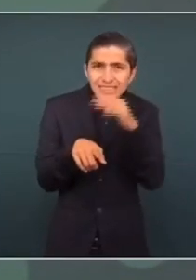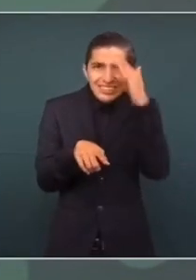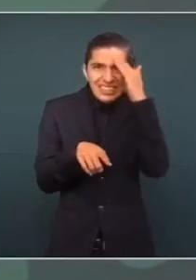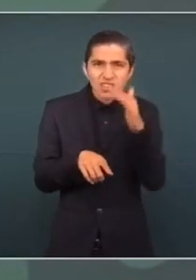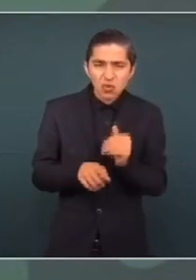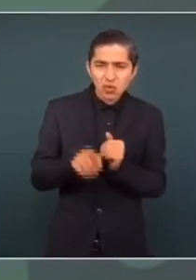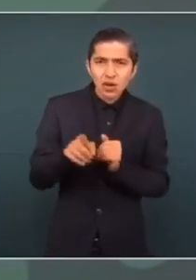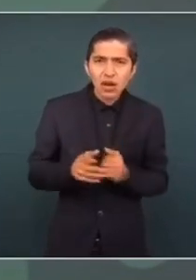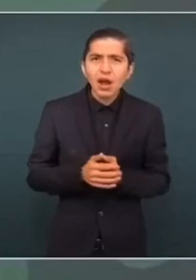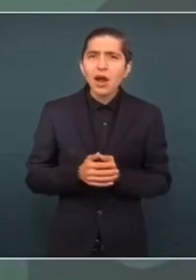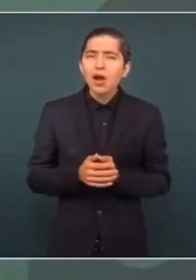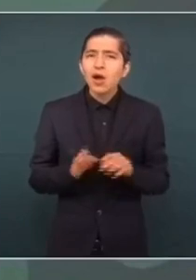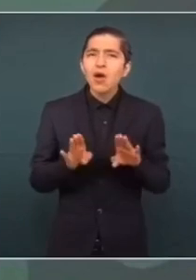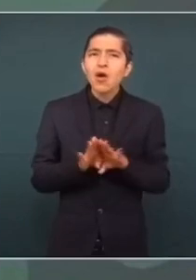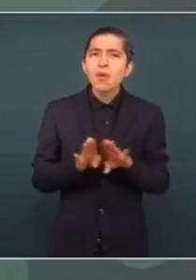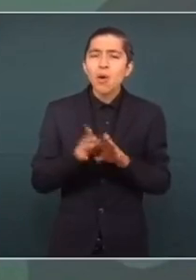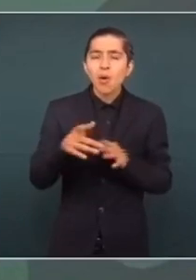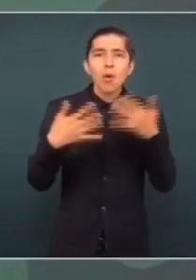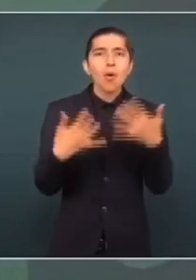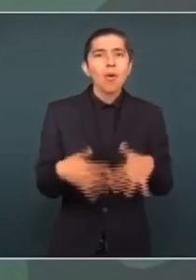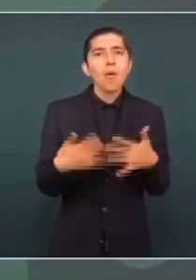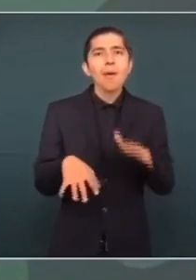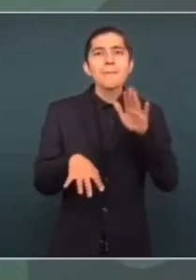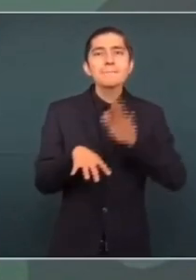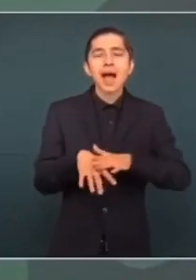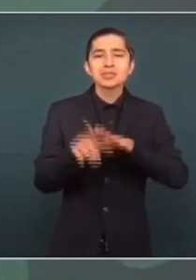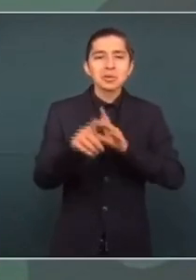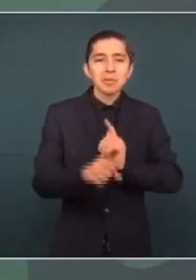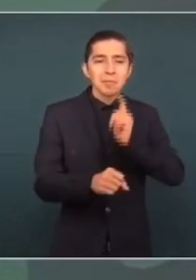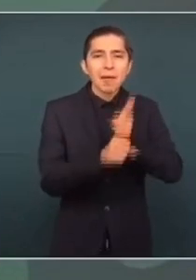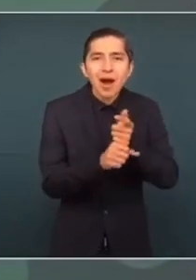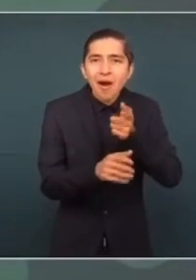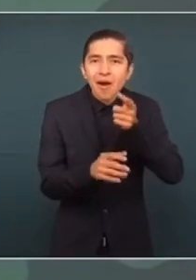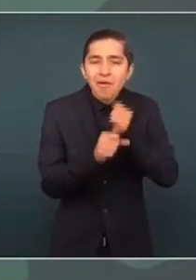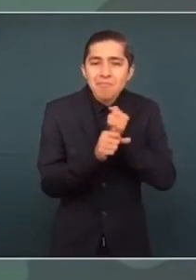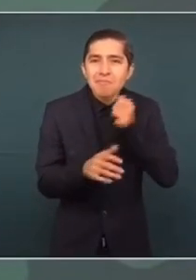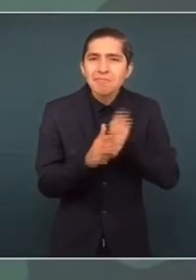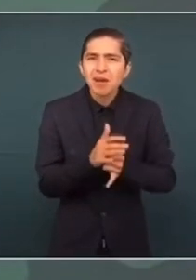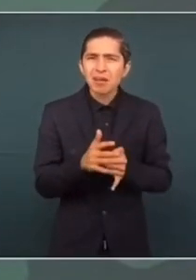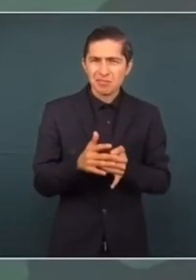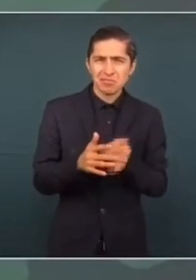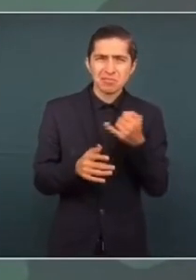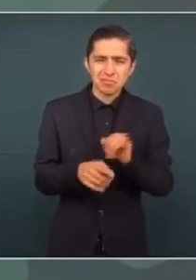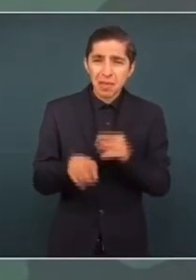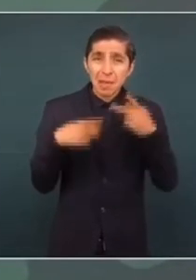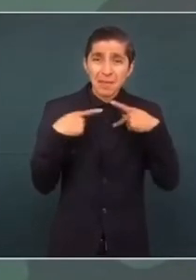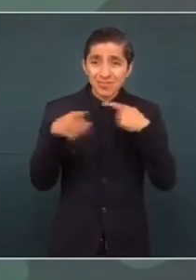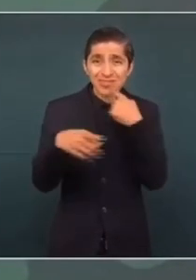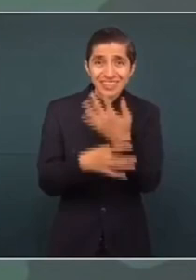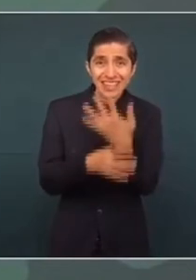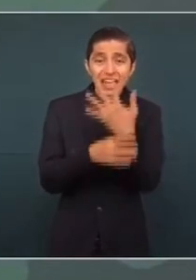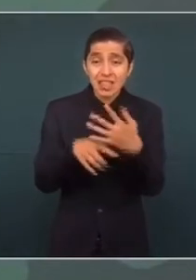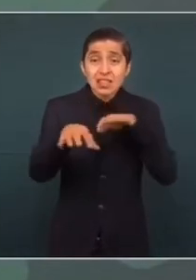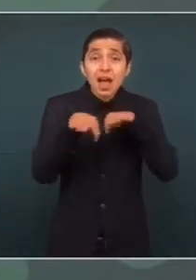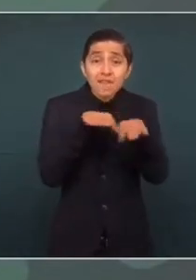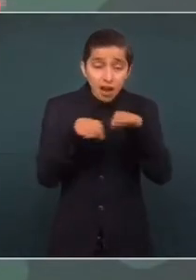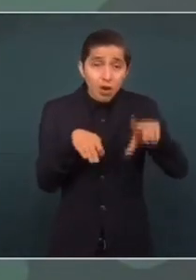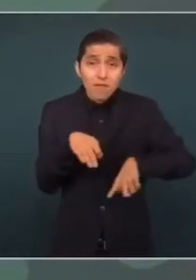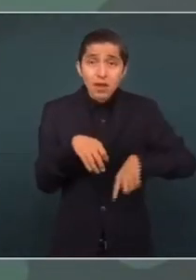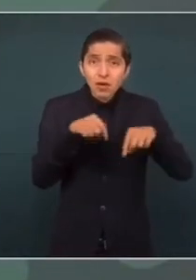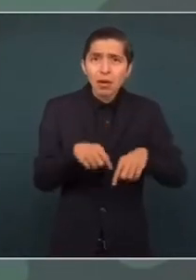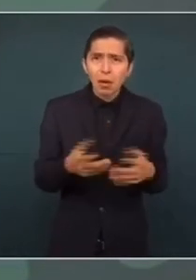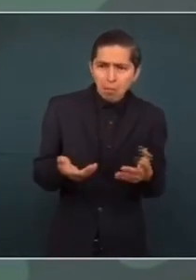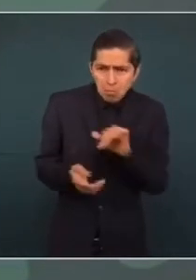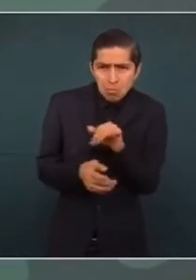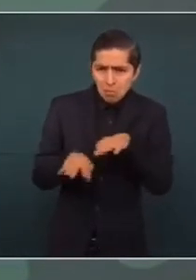señor como si hubiera hecho un gran descubrimiento de que la persona a la que hace referencia, que había trabajado en el gobierno, pues